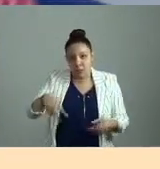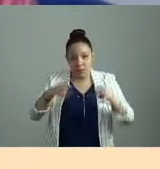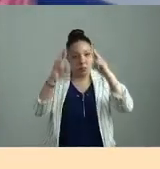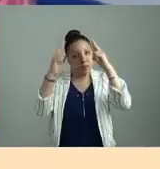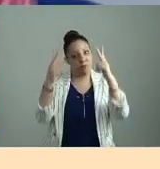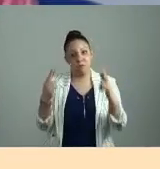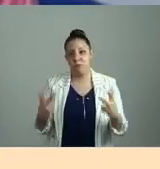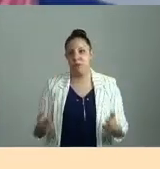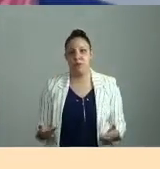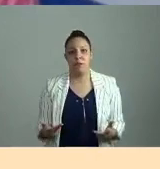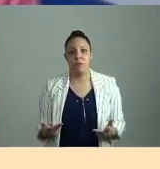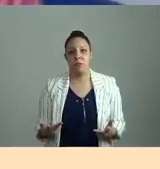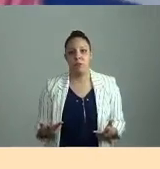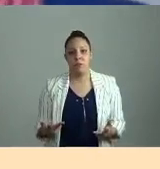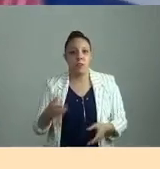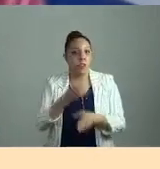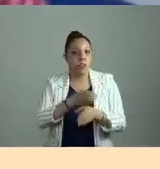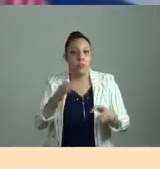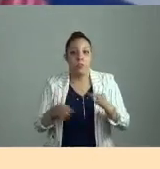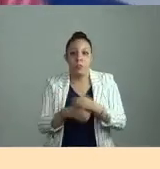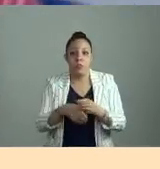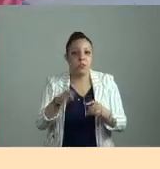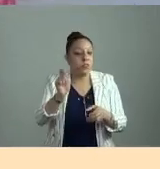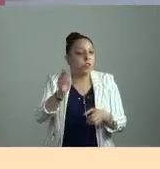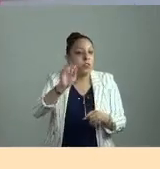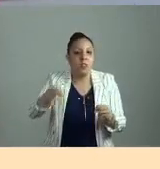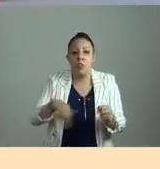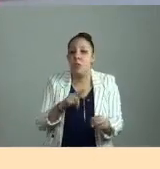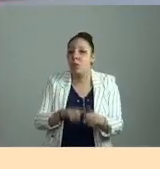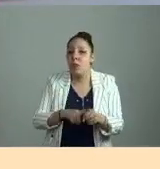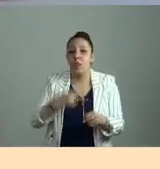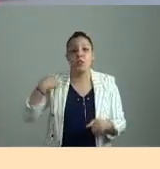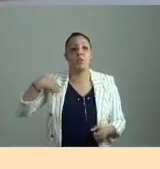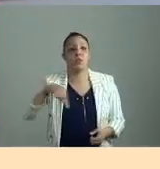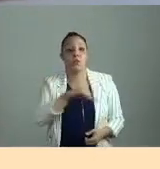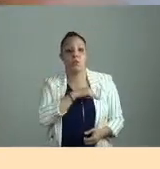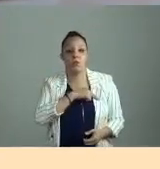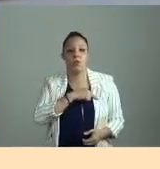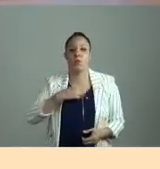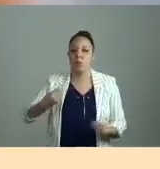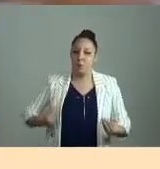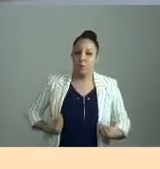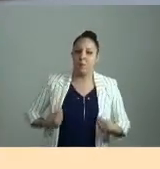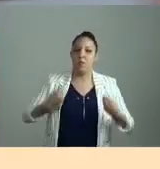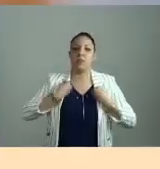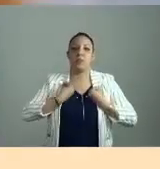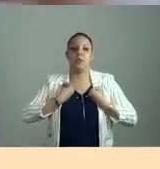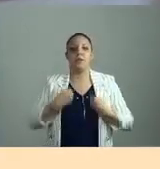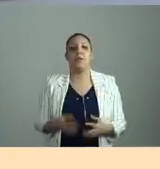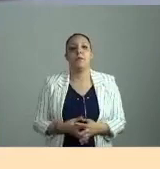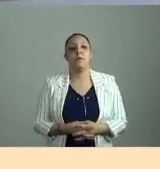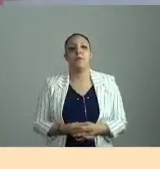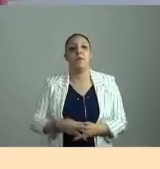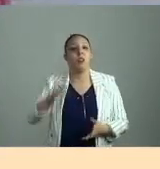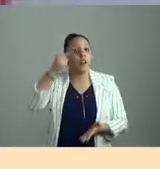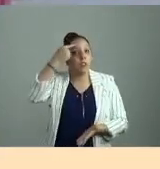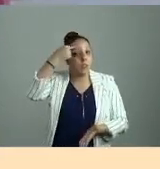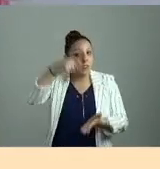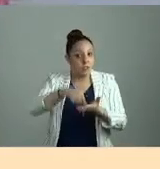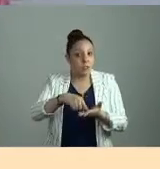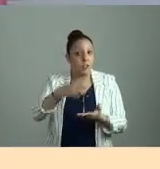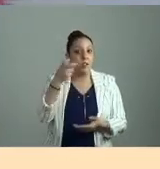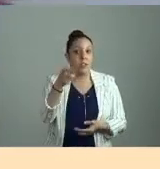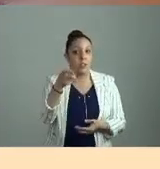fundamental de la destrucción de nuestra vida yo creo que marx tenía un optimismo